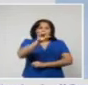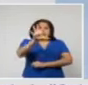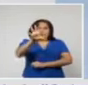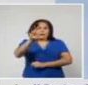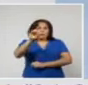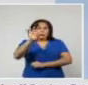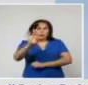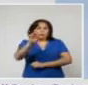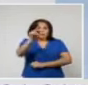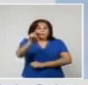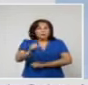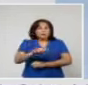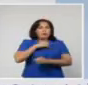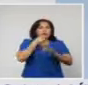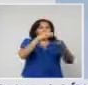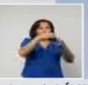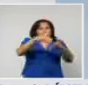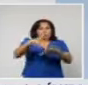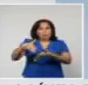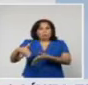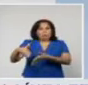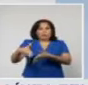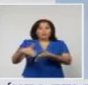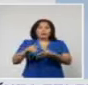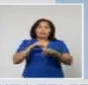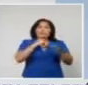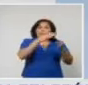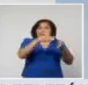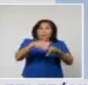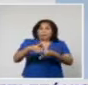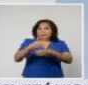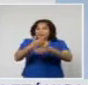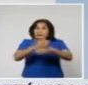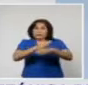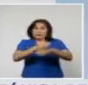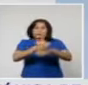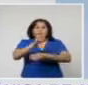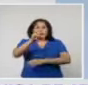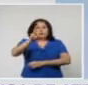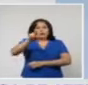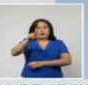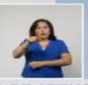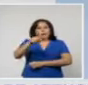367.958 fallecidos para una letalidad del